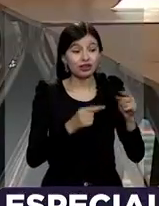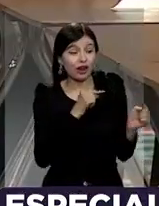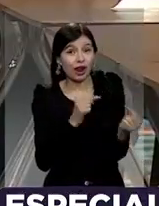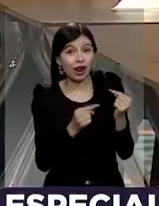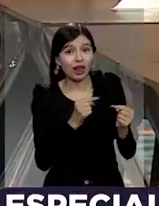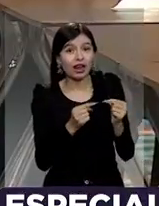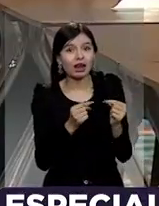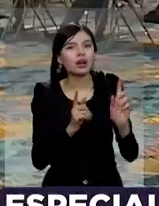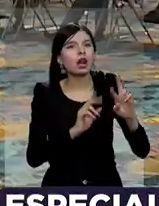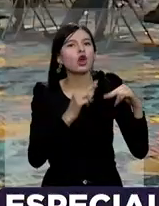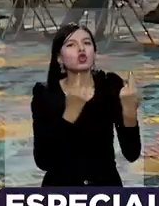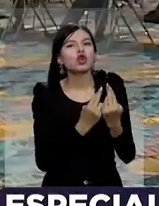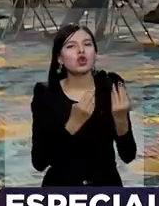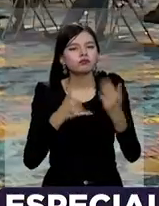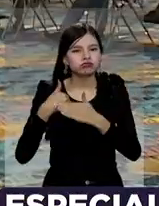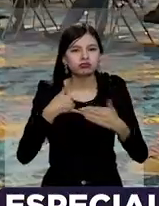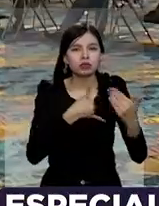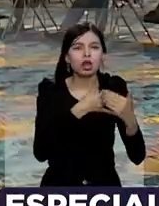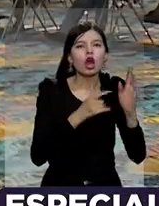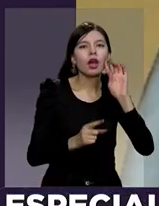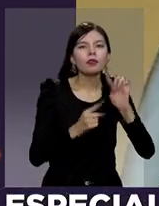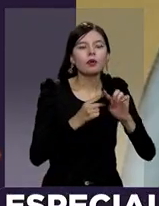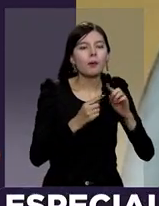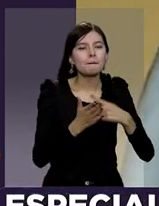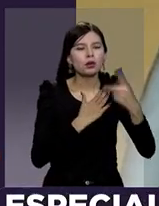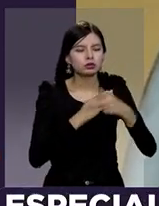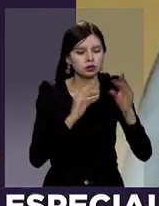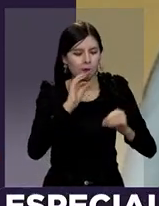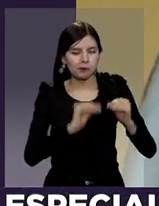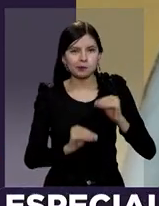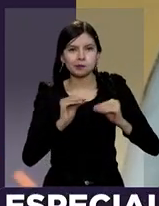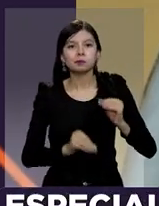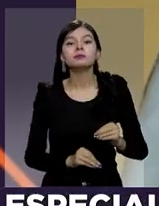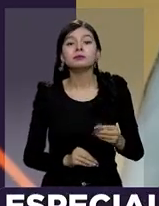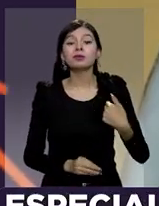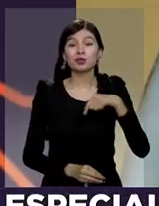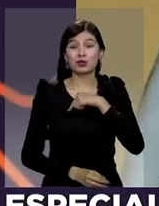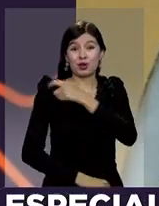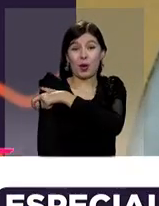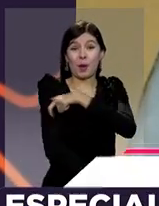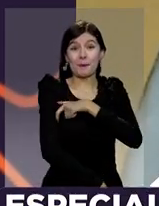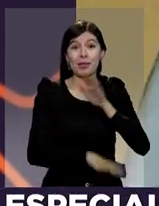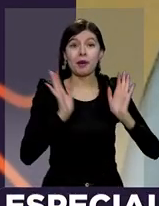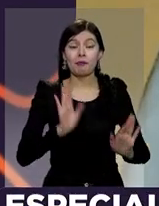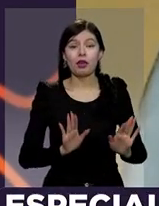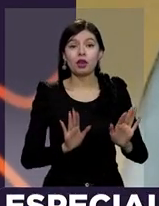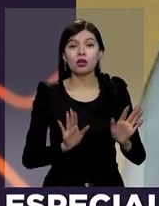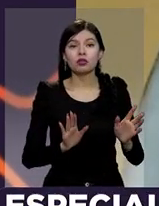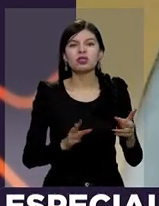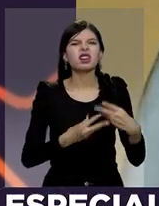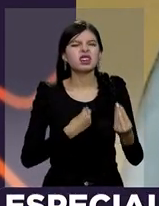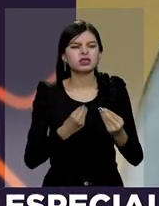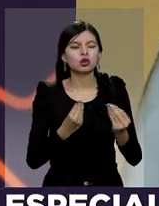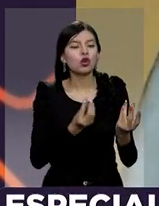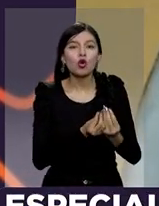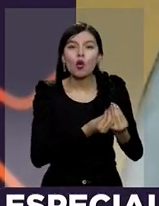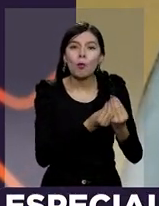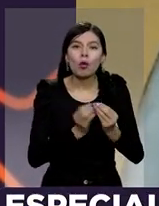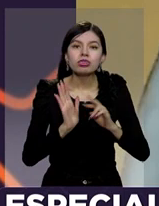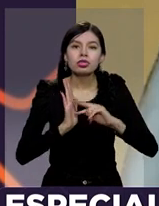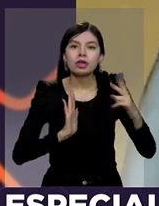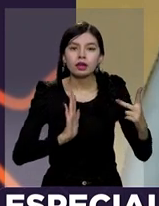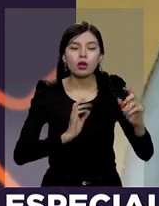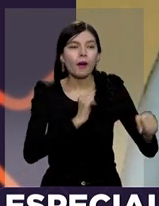diferentes regiones con el fin de construir los proyectos. El Comité de Paro conformó un equipo técnico con el apoyo